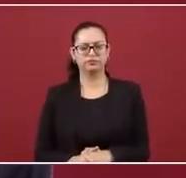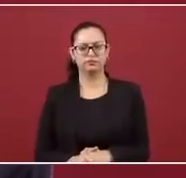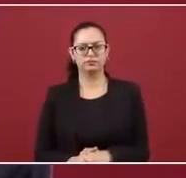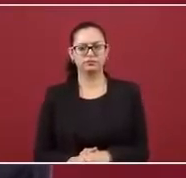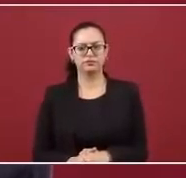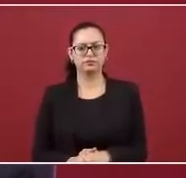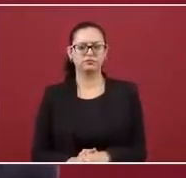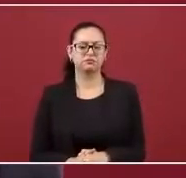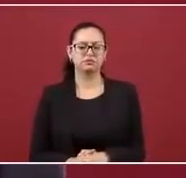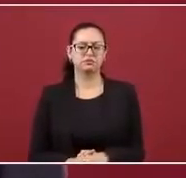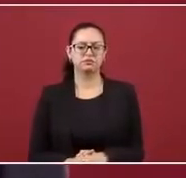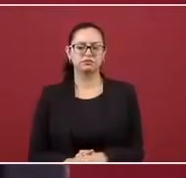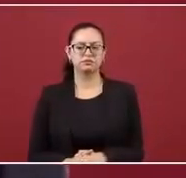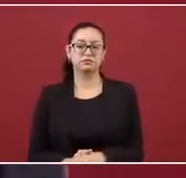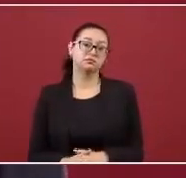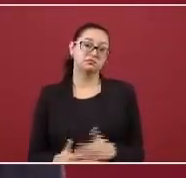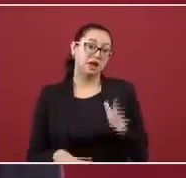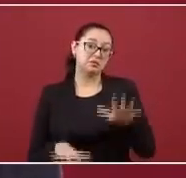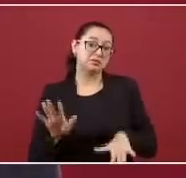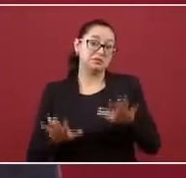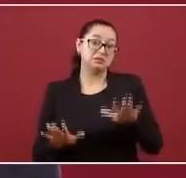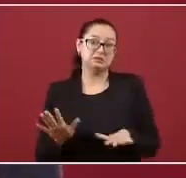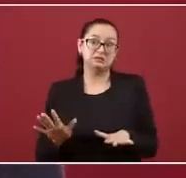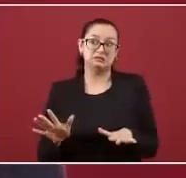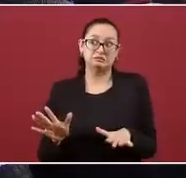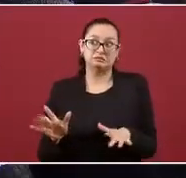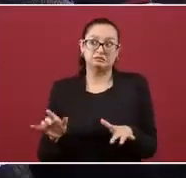no se entienden, pero así son.